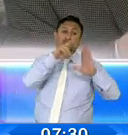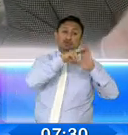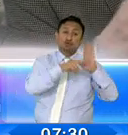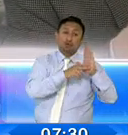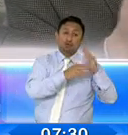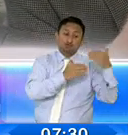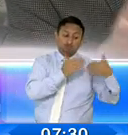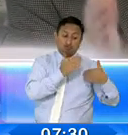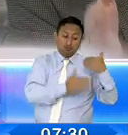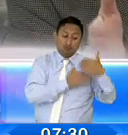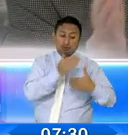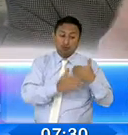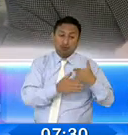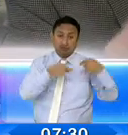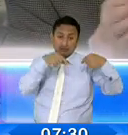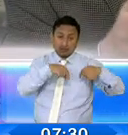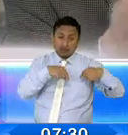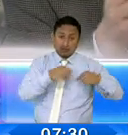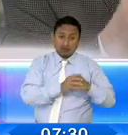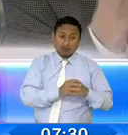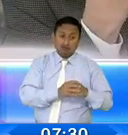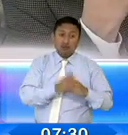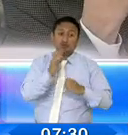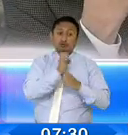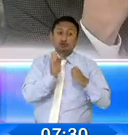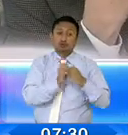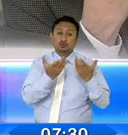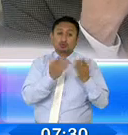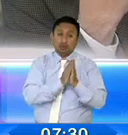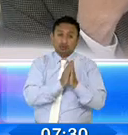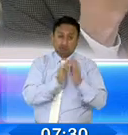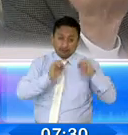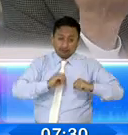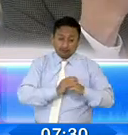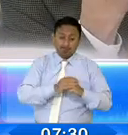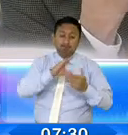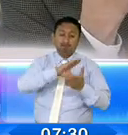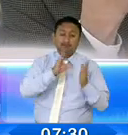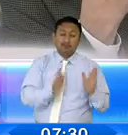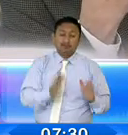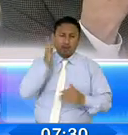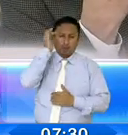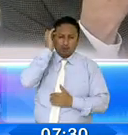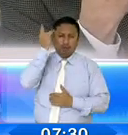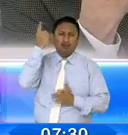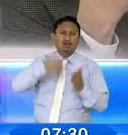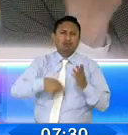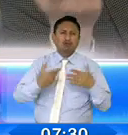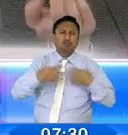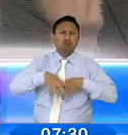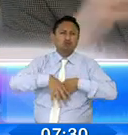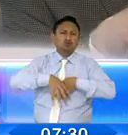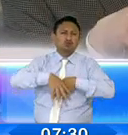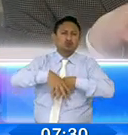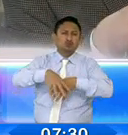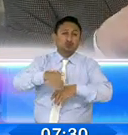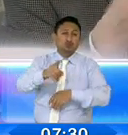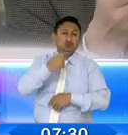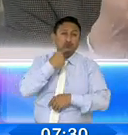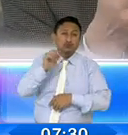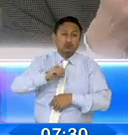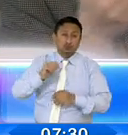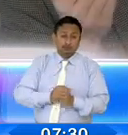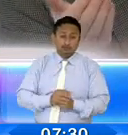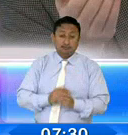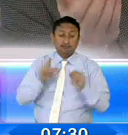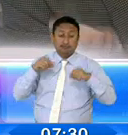esté dentro de las estructuras que se está pidiendo. La ciudadanía lo que le preocupa es el tema de las movilizaciones y lo que usted acaba de decir, evitar los